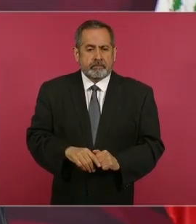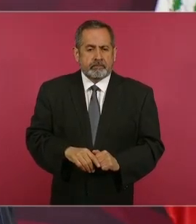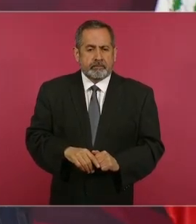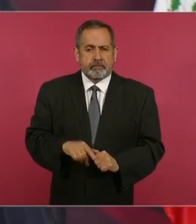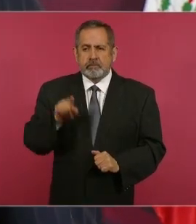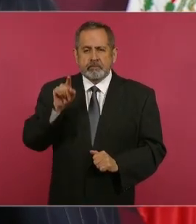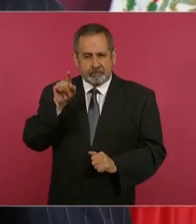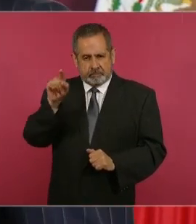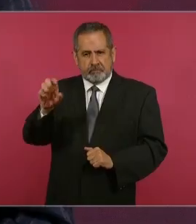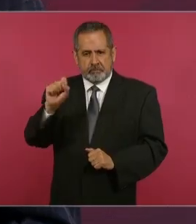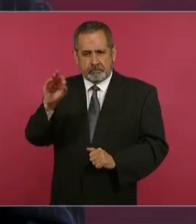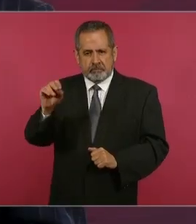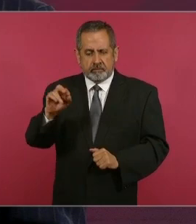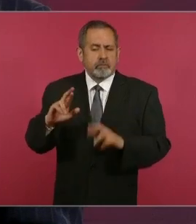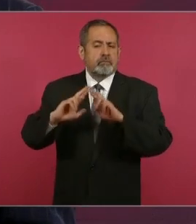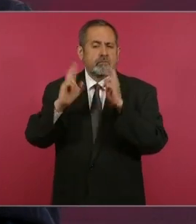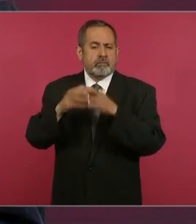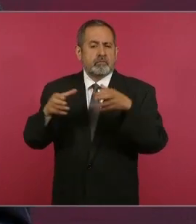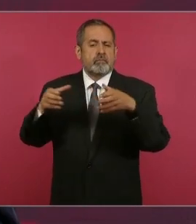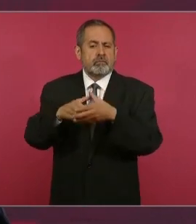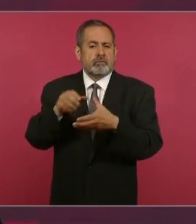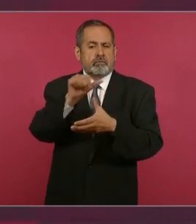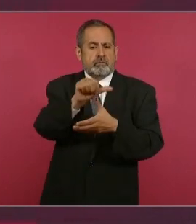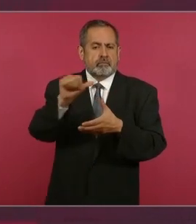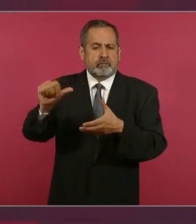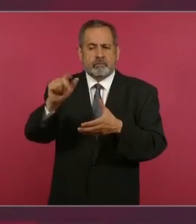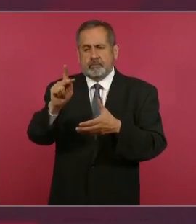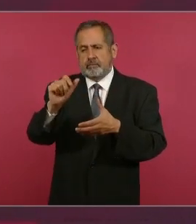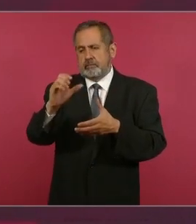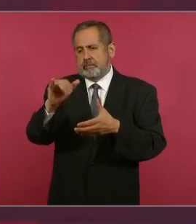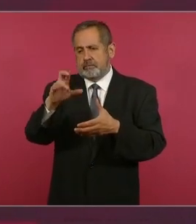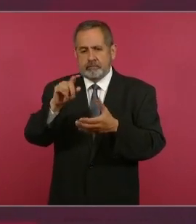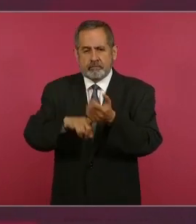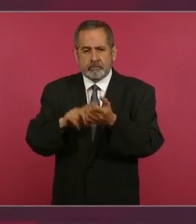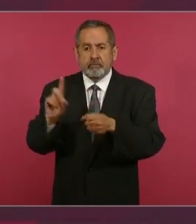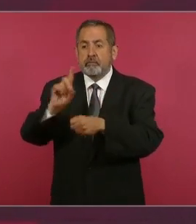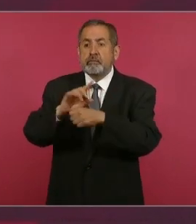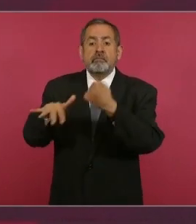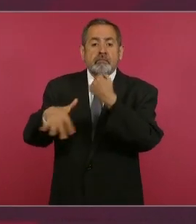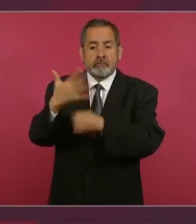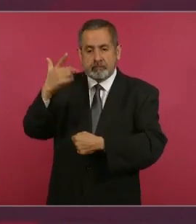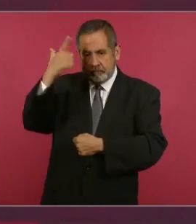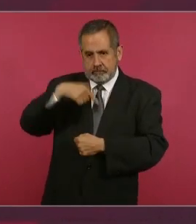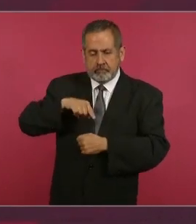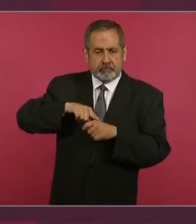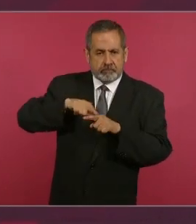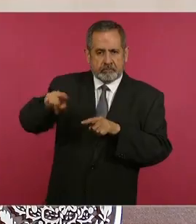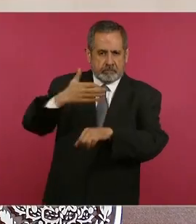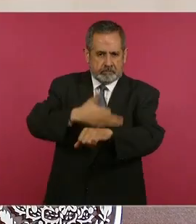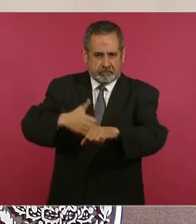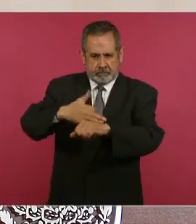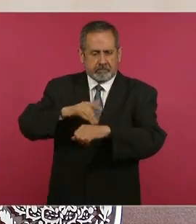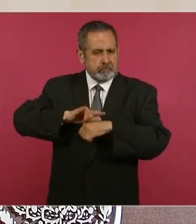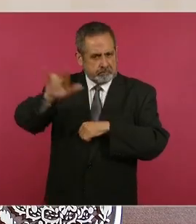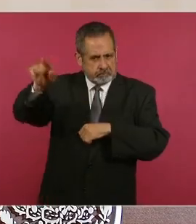A la reunión de Asia-Pacífico, el 15 en la noche, en la tarde.